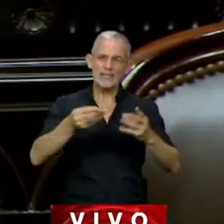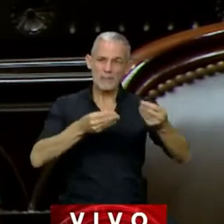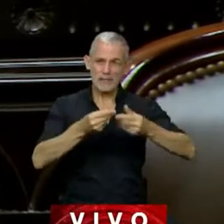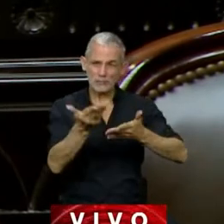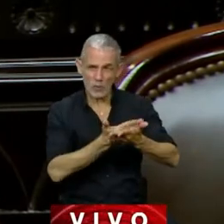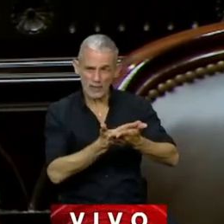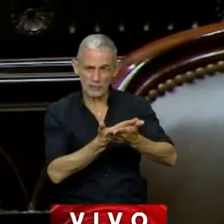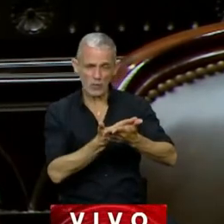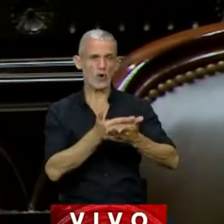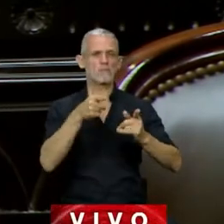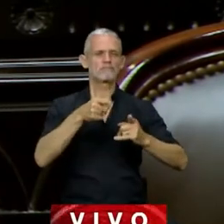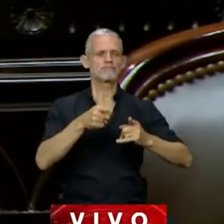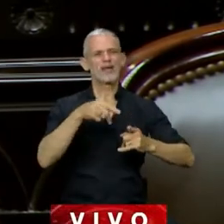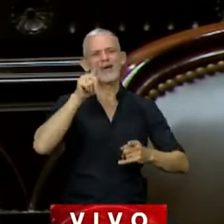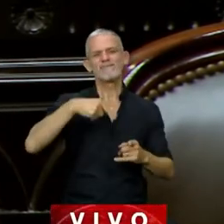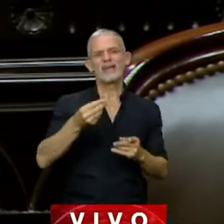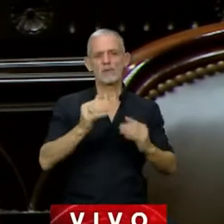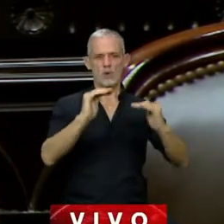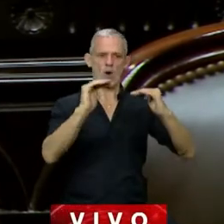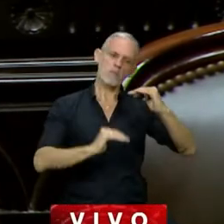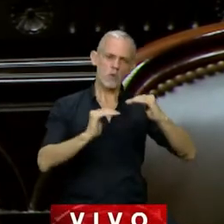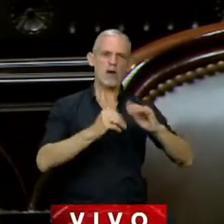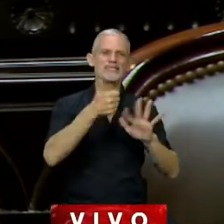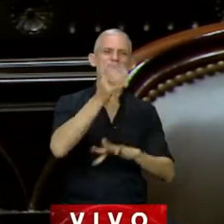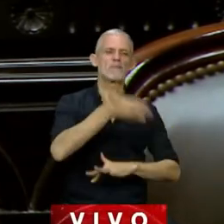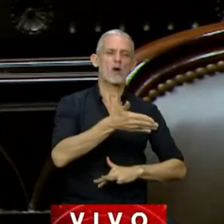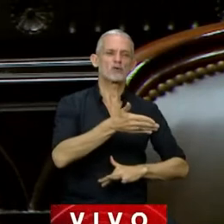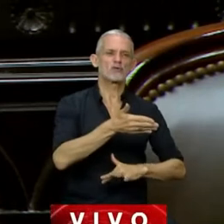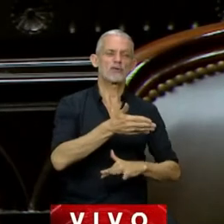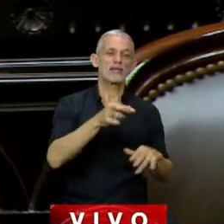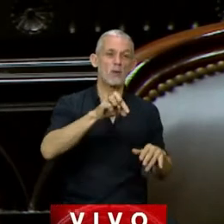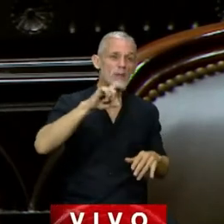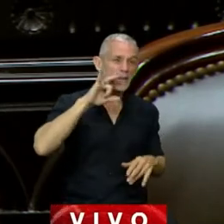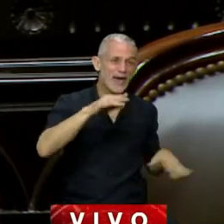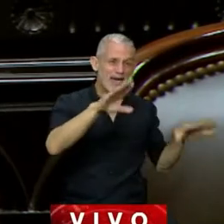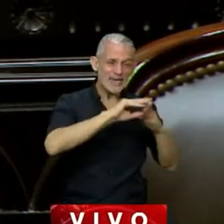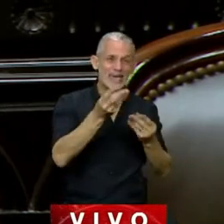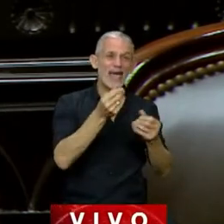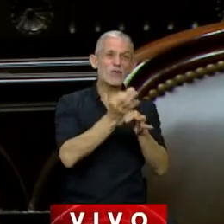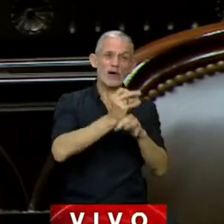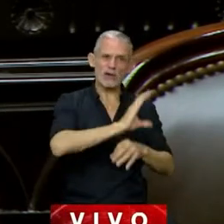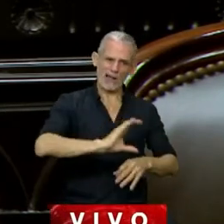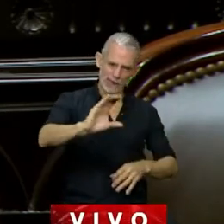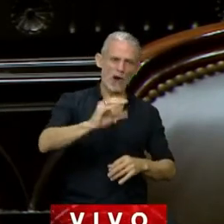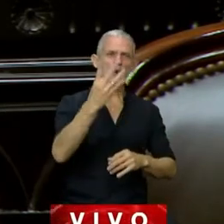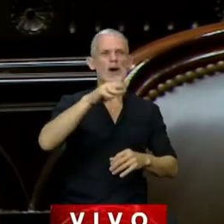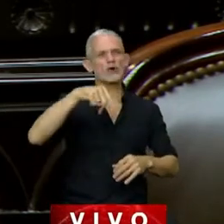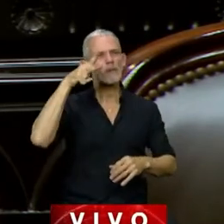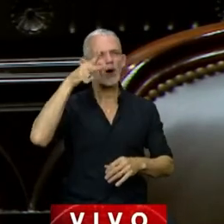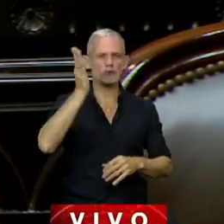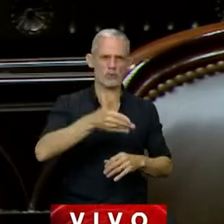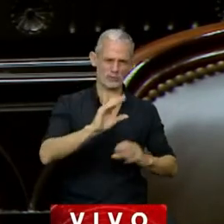presupuesto el que bajó del 6% del PBI el presupuesto de educación al